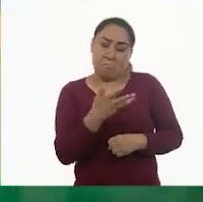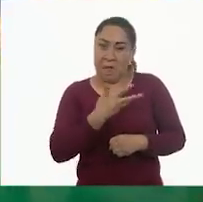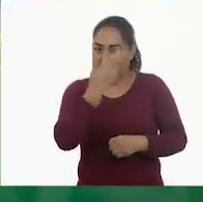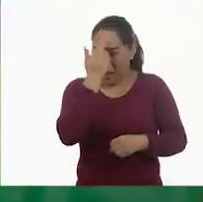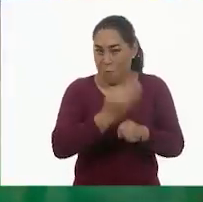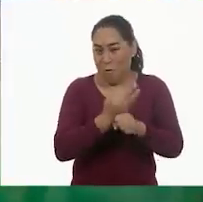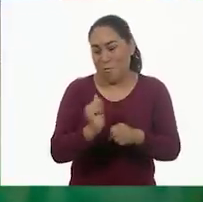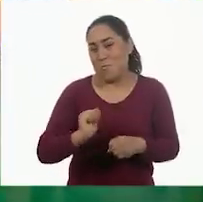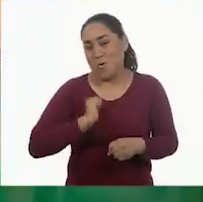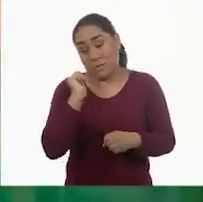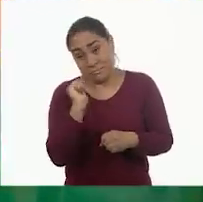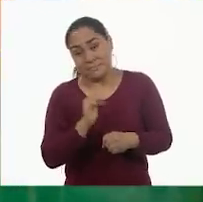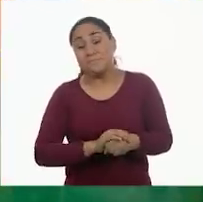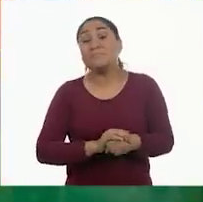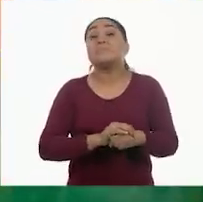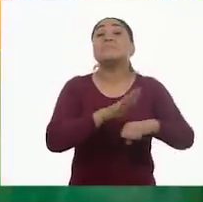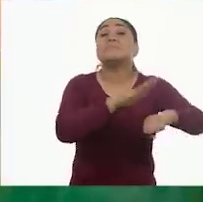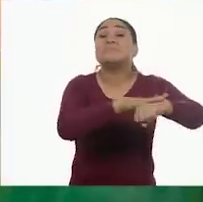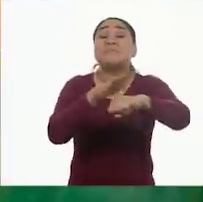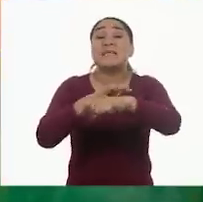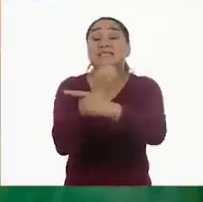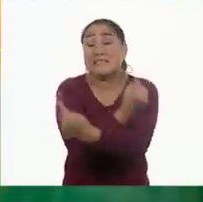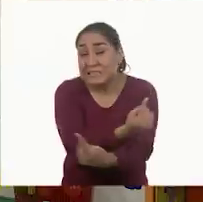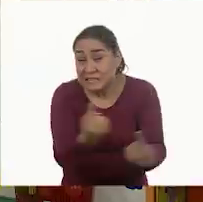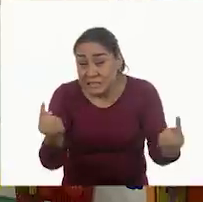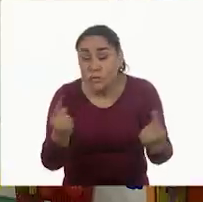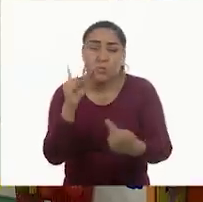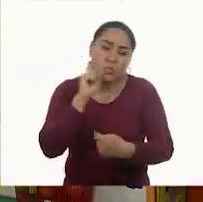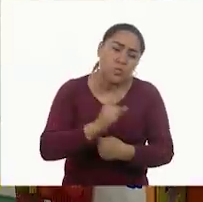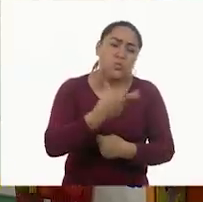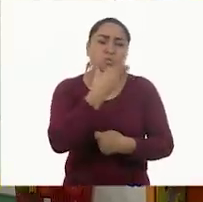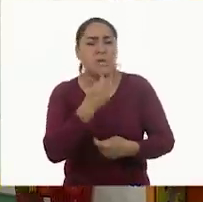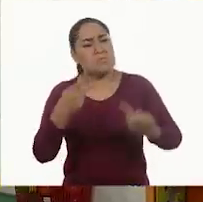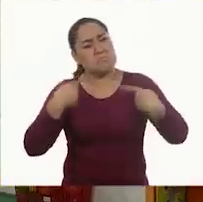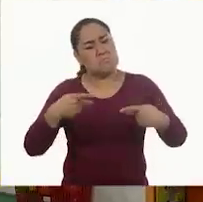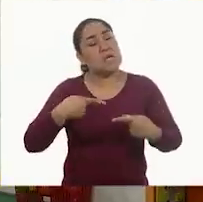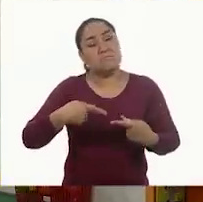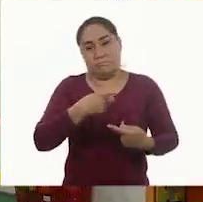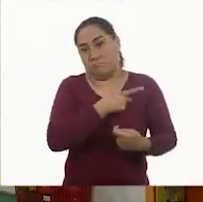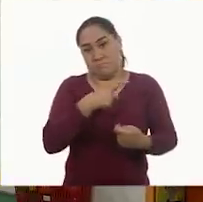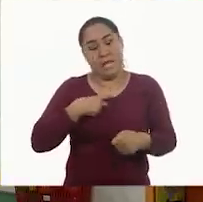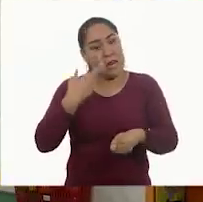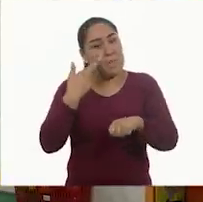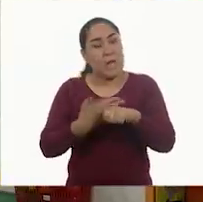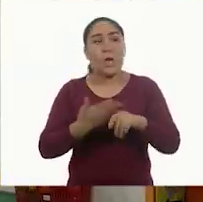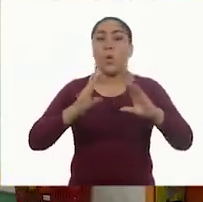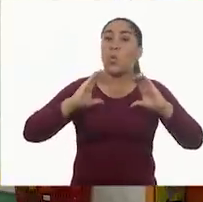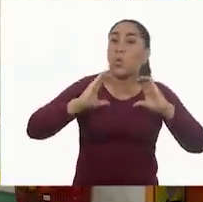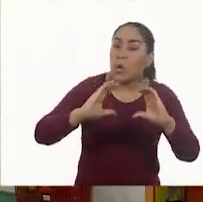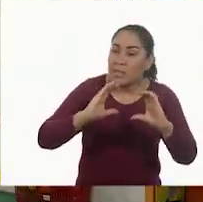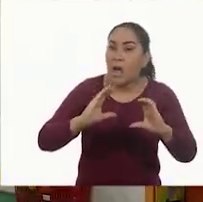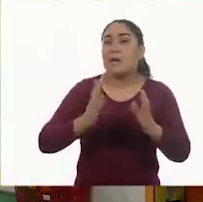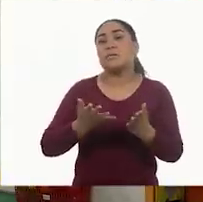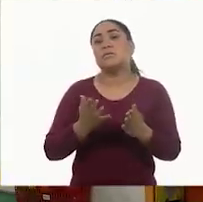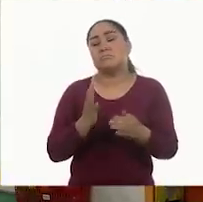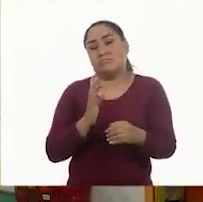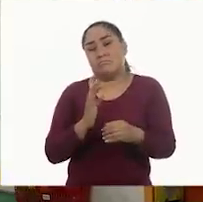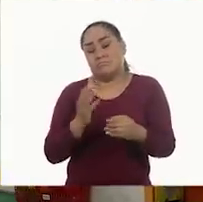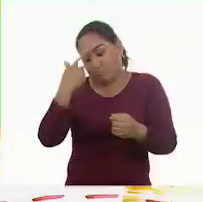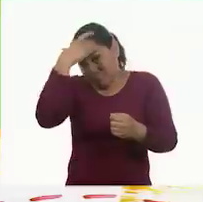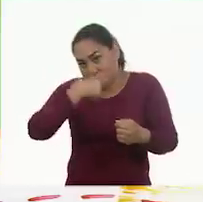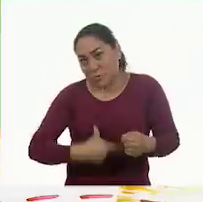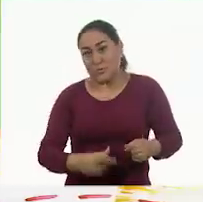efectivamente niñas y niños y todas las personas tenemos la responsabilidad de cuidarnos, ¿verdad? De proteger nuestra propia integridad y